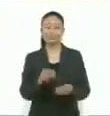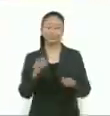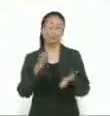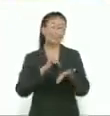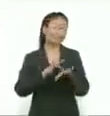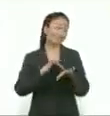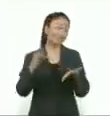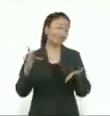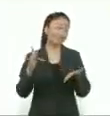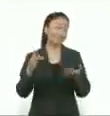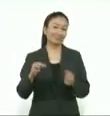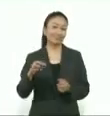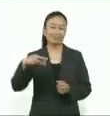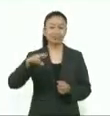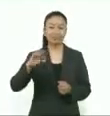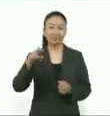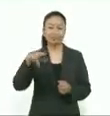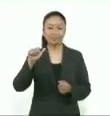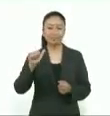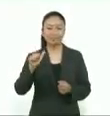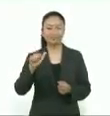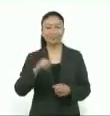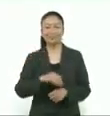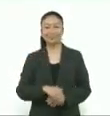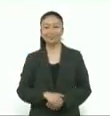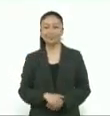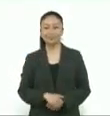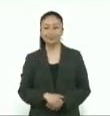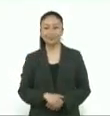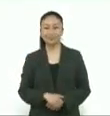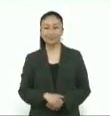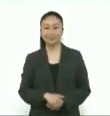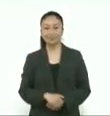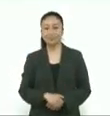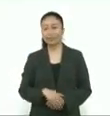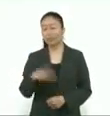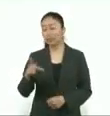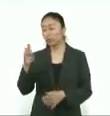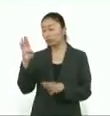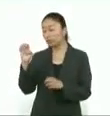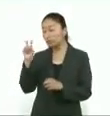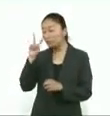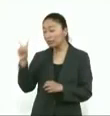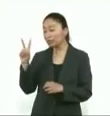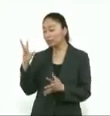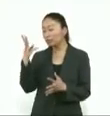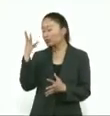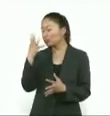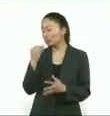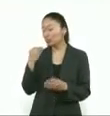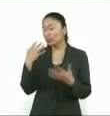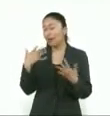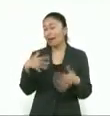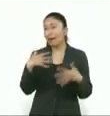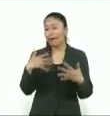Muchísimas gracias, Marina, que acabo de ver a su bebé y está precioso.